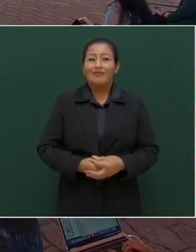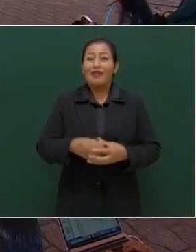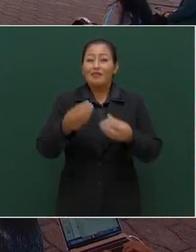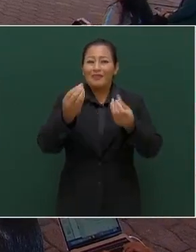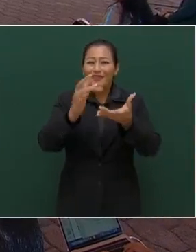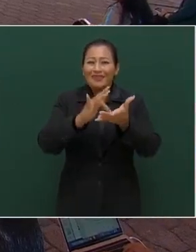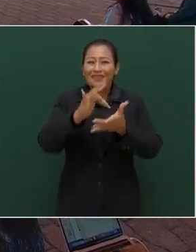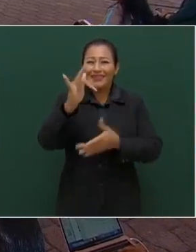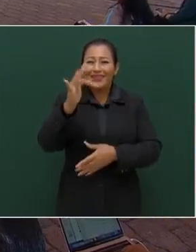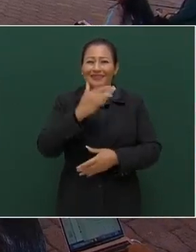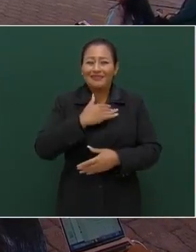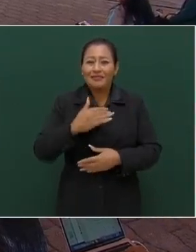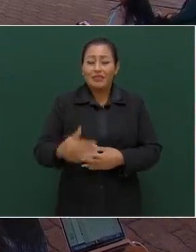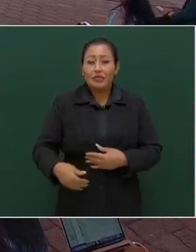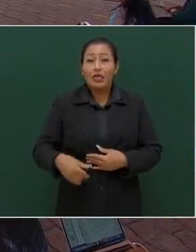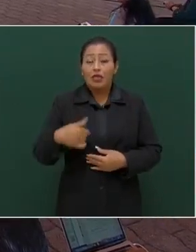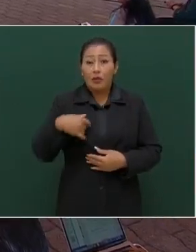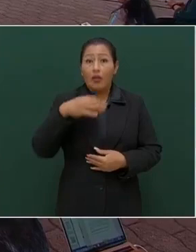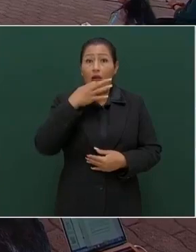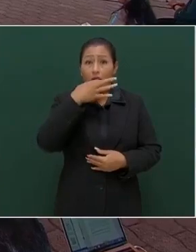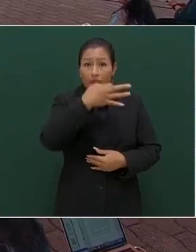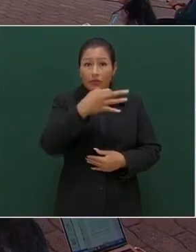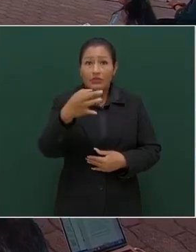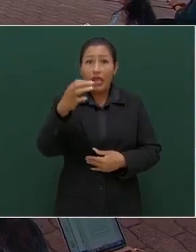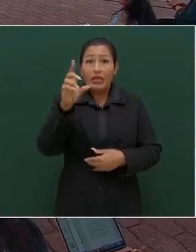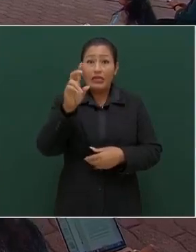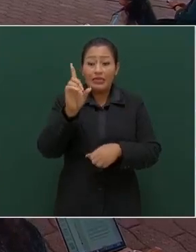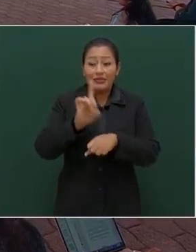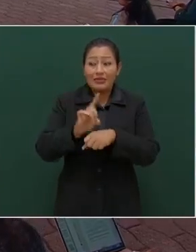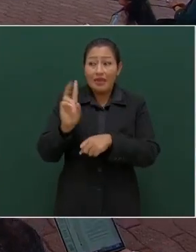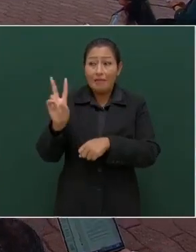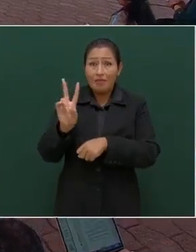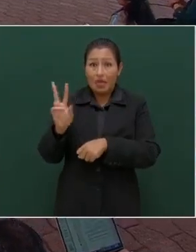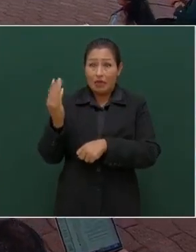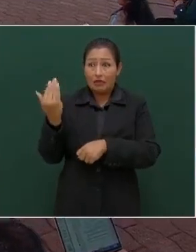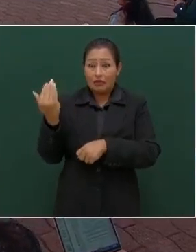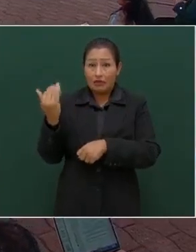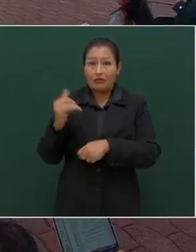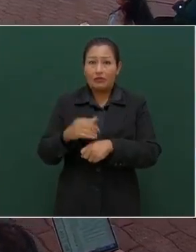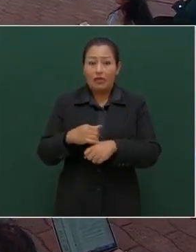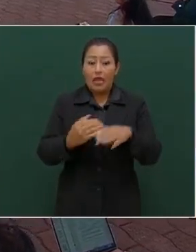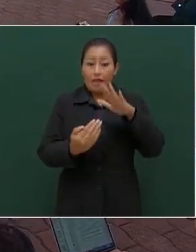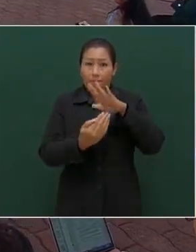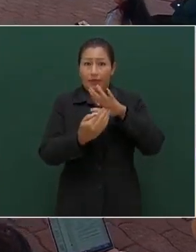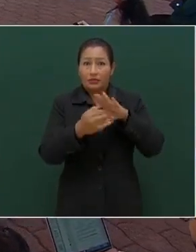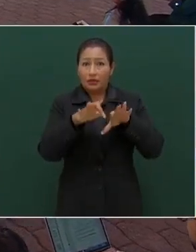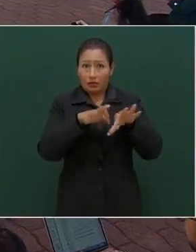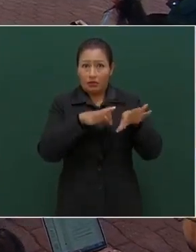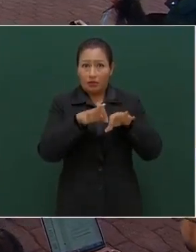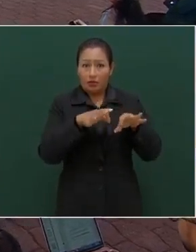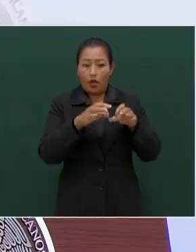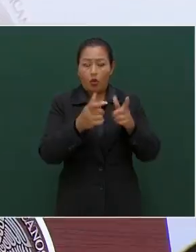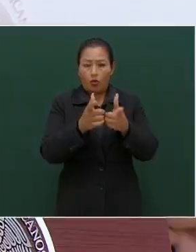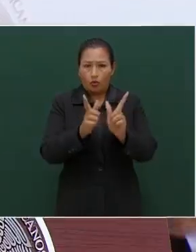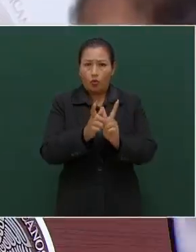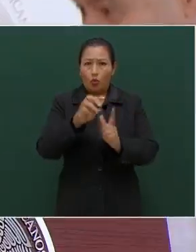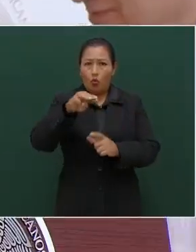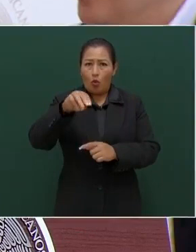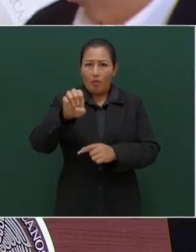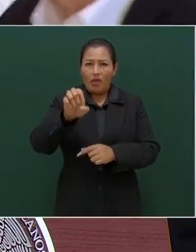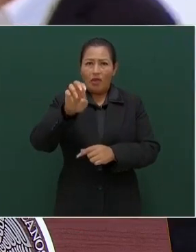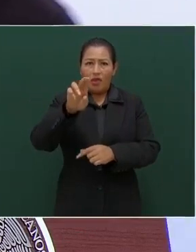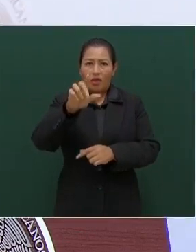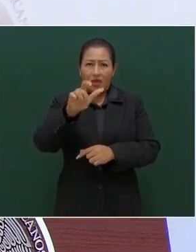Muchas gracias, presidente. Bueno, informar que el día viernes, en estas mesas que hemos mantenido con Grupo México,